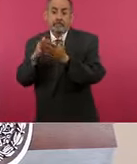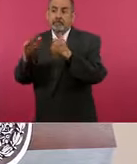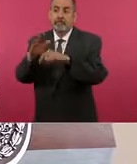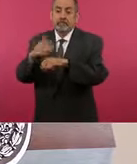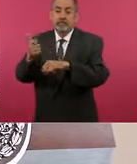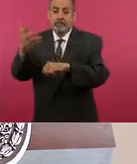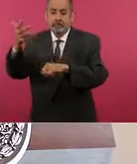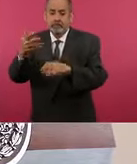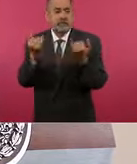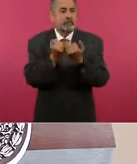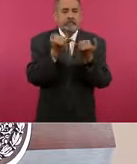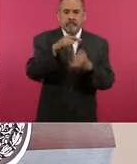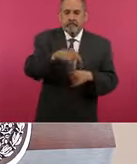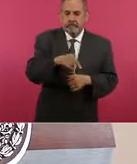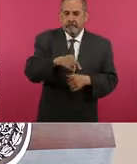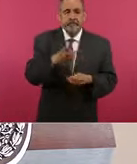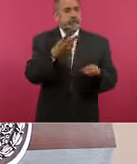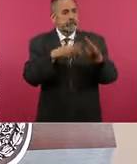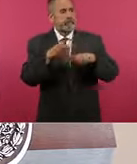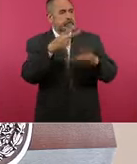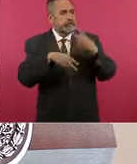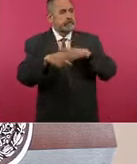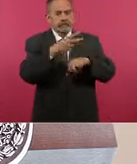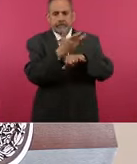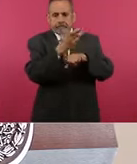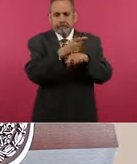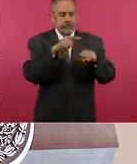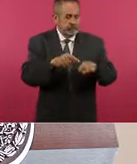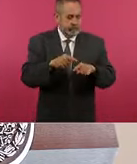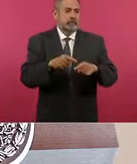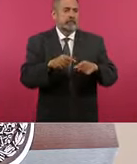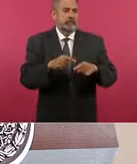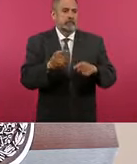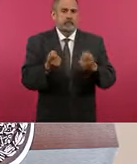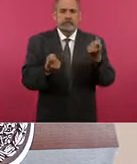encarece la vida. Pues ahora hay el